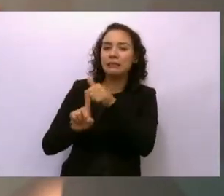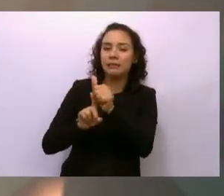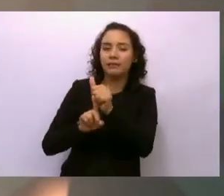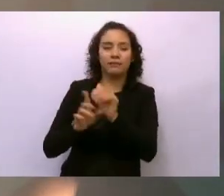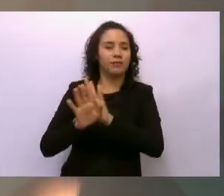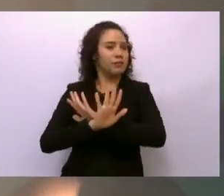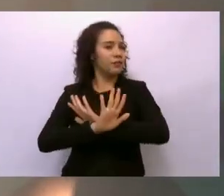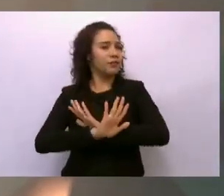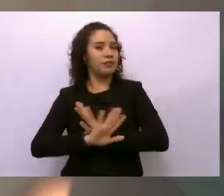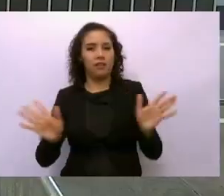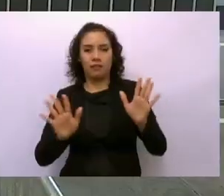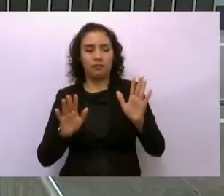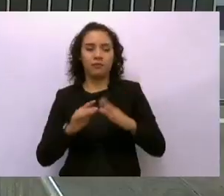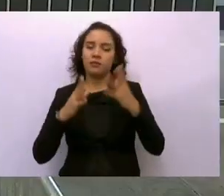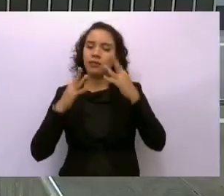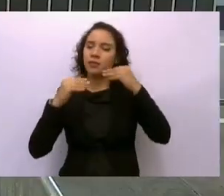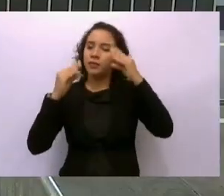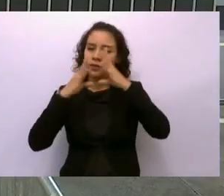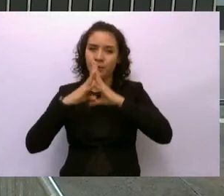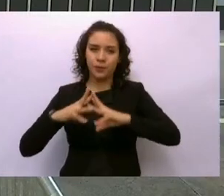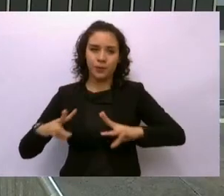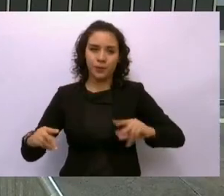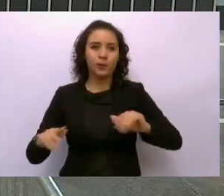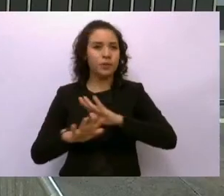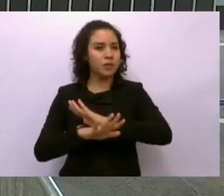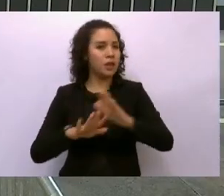Ya, eso lo resolvimos,